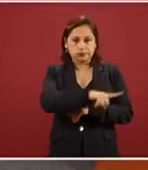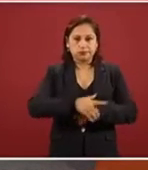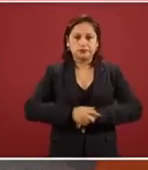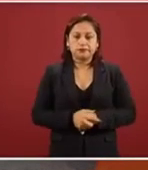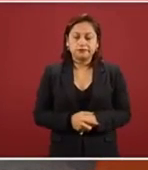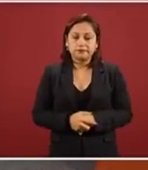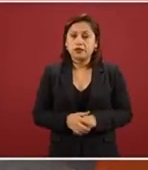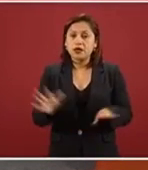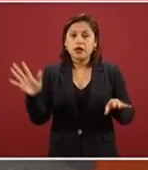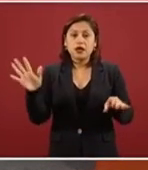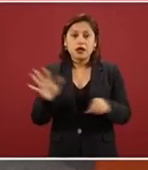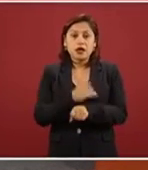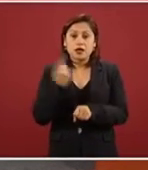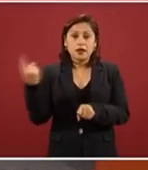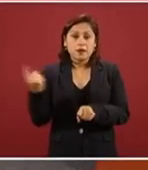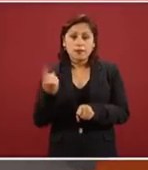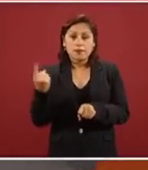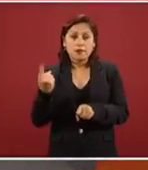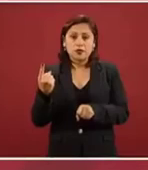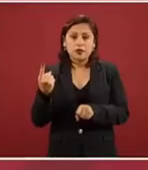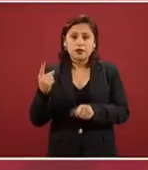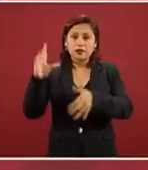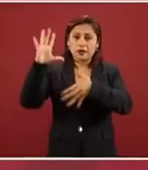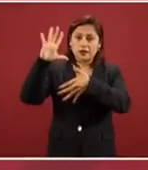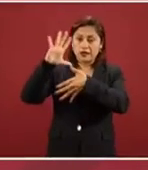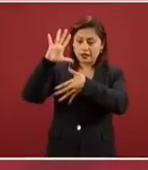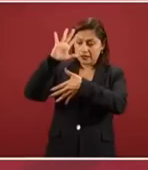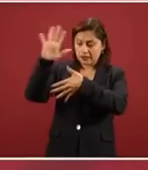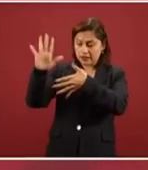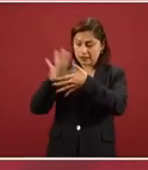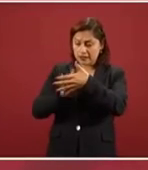por todo lo que ha sucedido en el continente y demás.